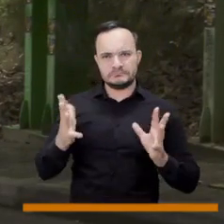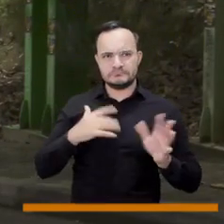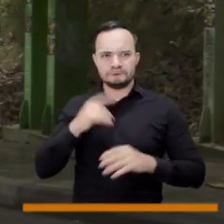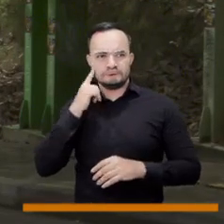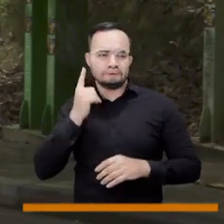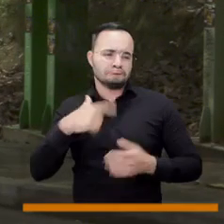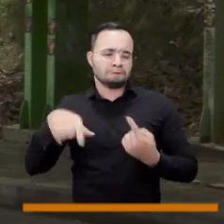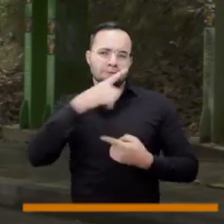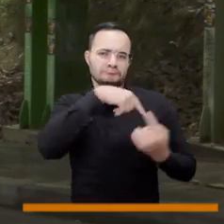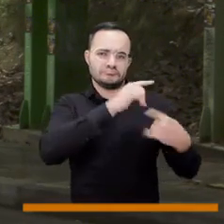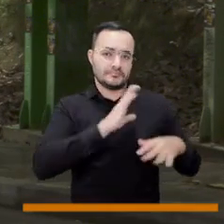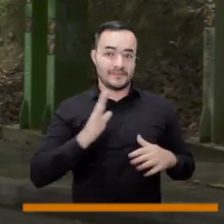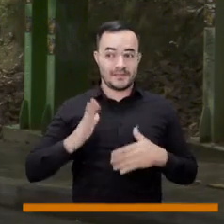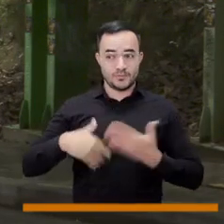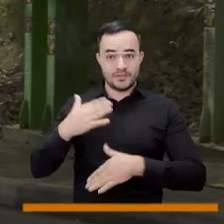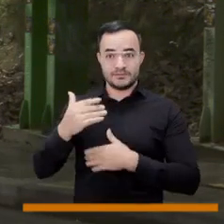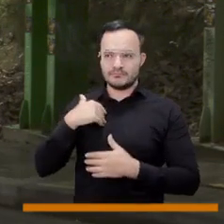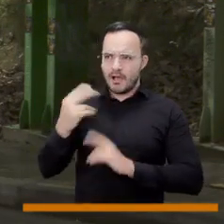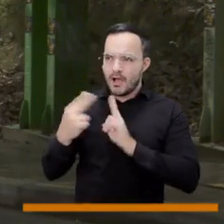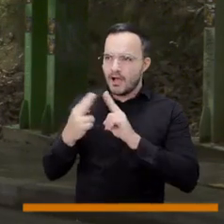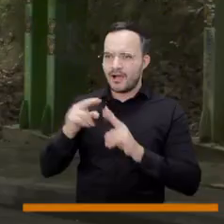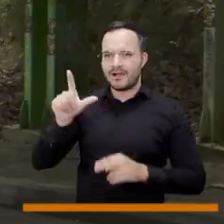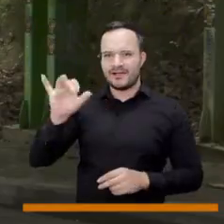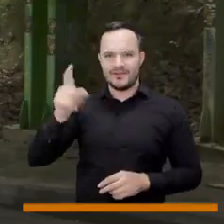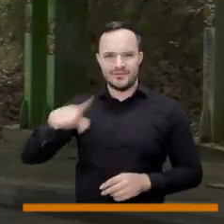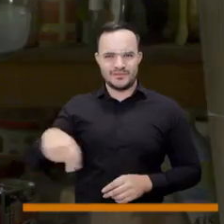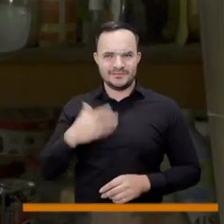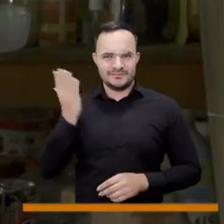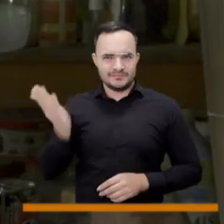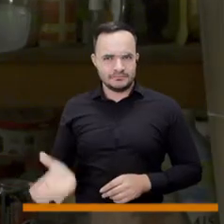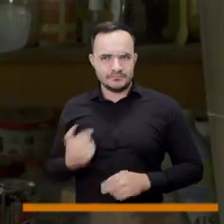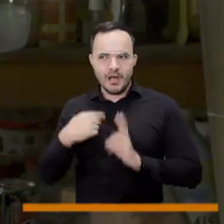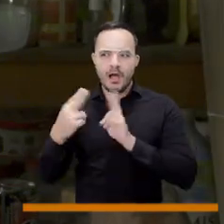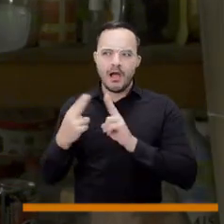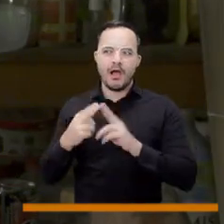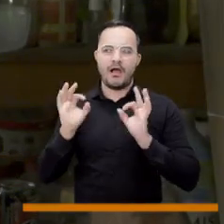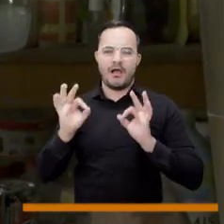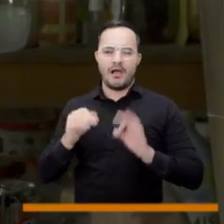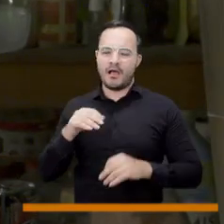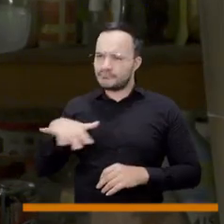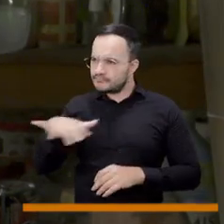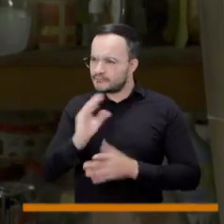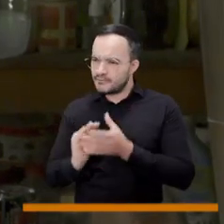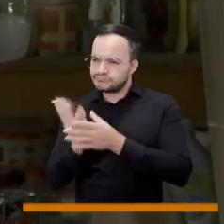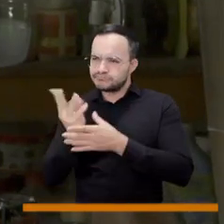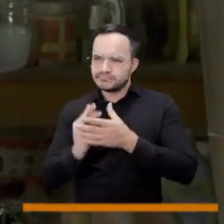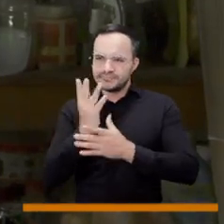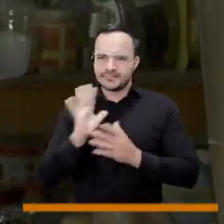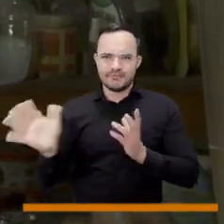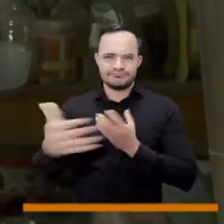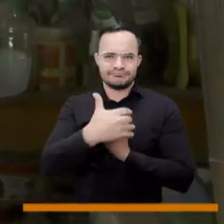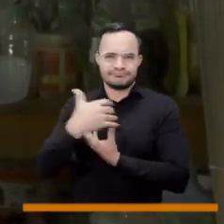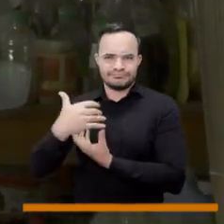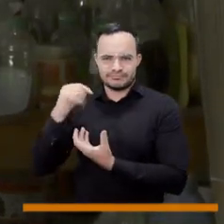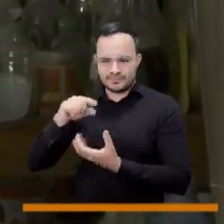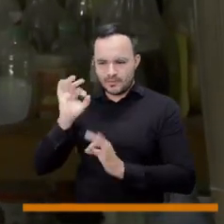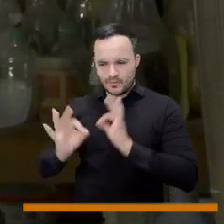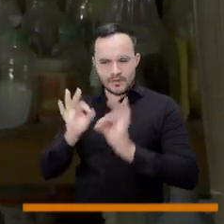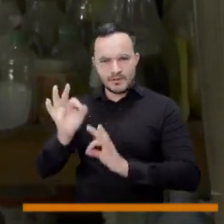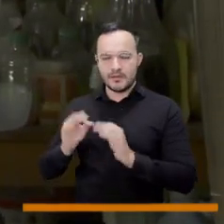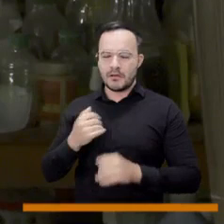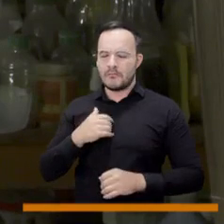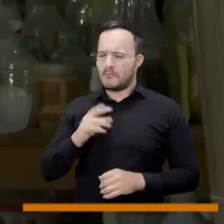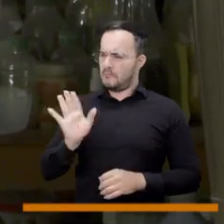adulto tuve la oportunidad de conocer a Don Luis, venir al vivero de él y verificar pues cómo